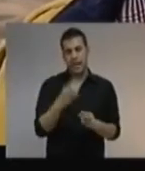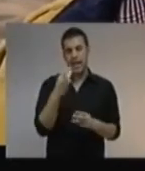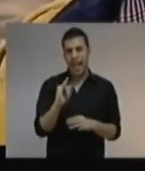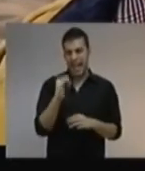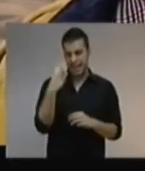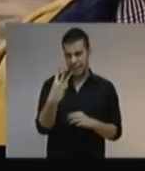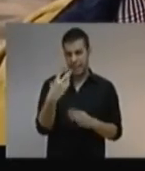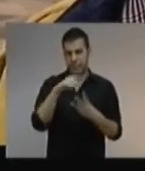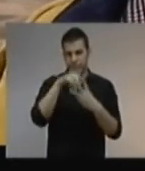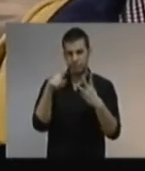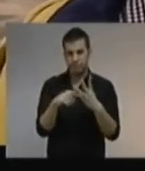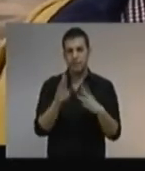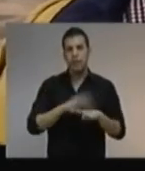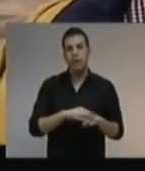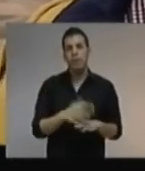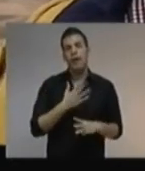poder disfrutar